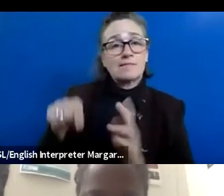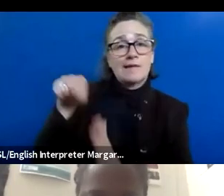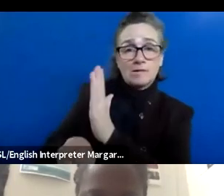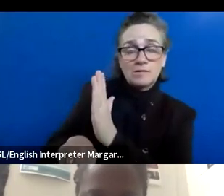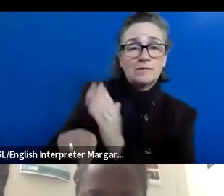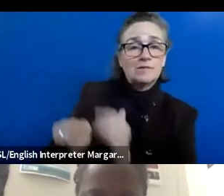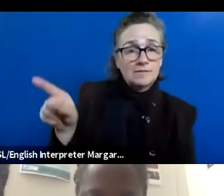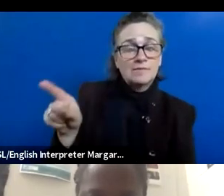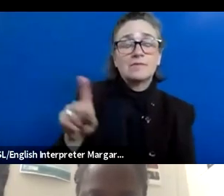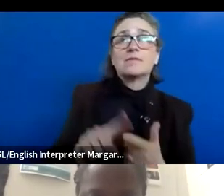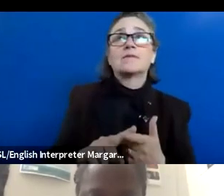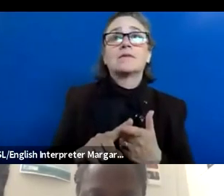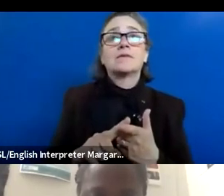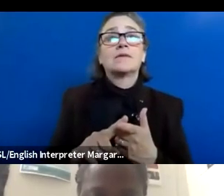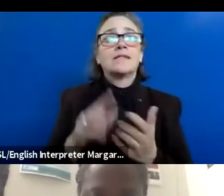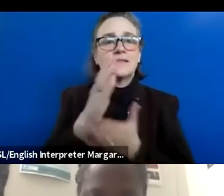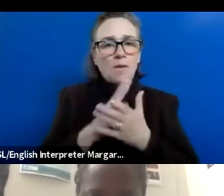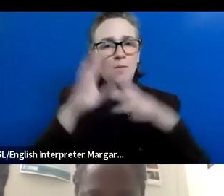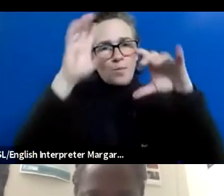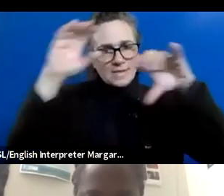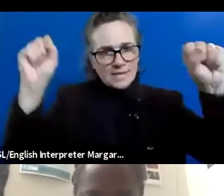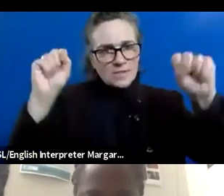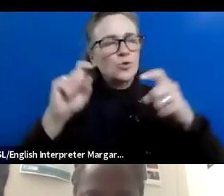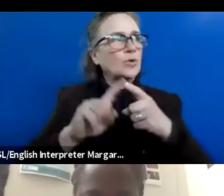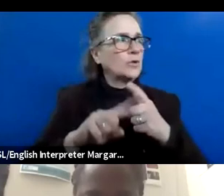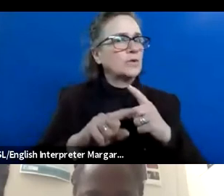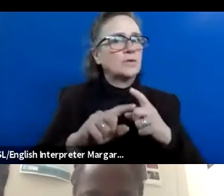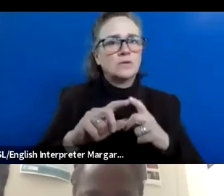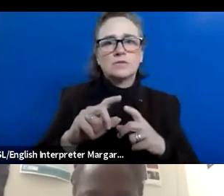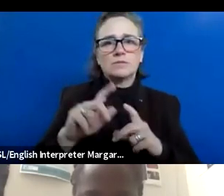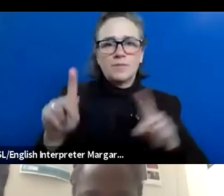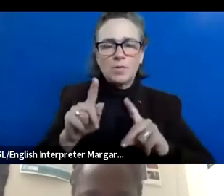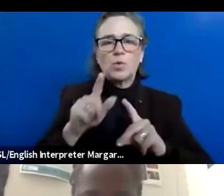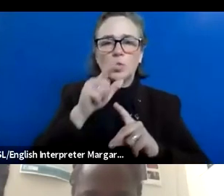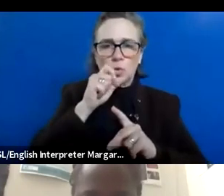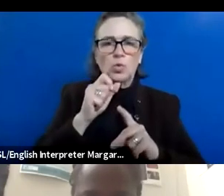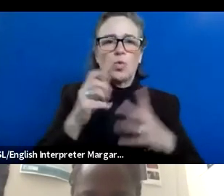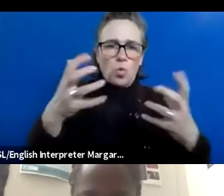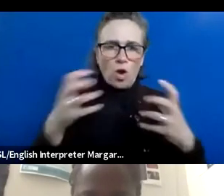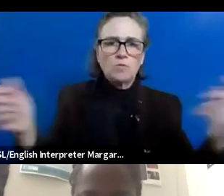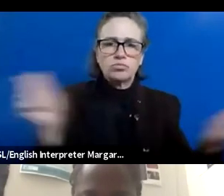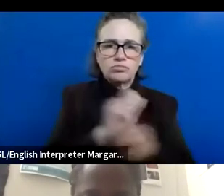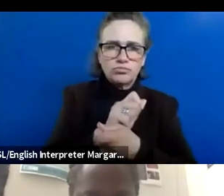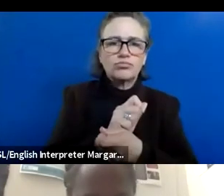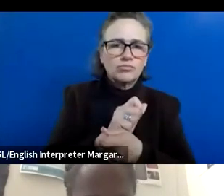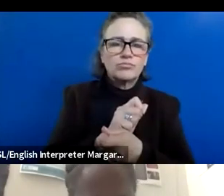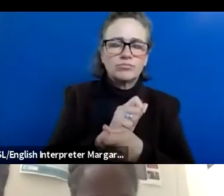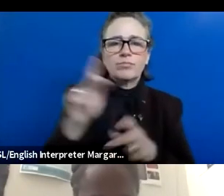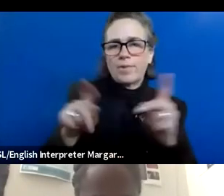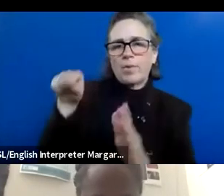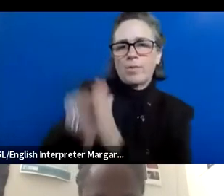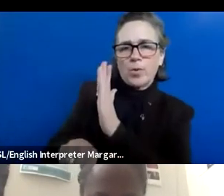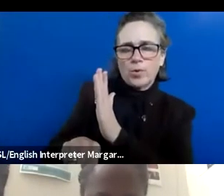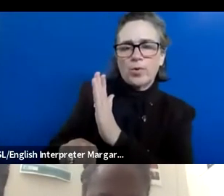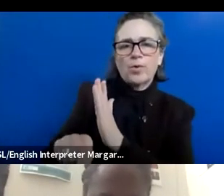guiarán y nos acompañarán en este camino. Creo que estamos siguiendo el legado de las ancestras y ancestras por seguir pariendo